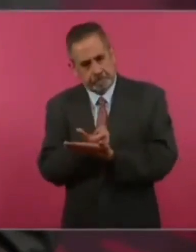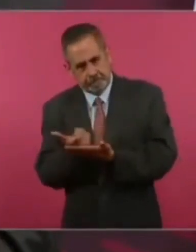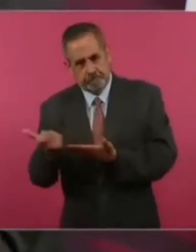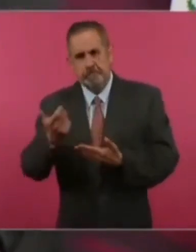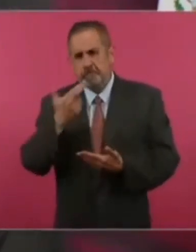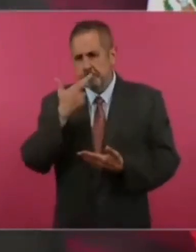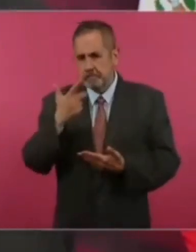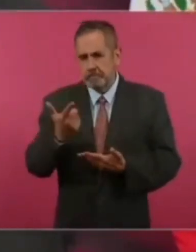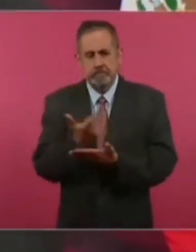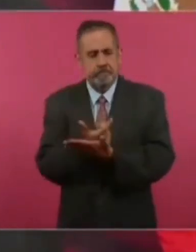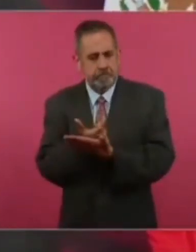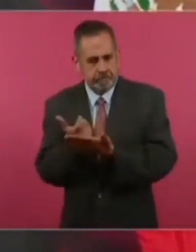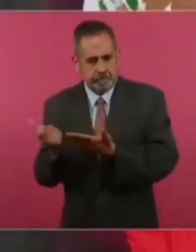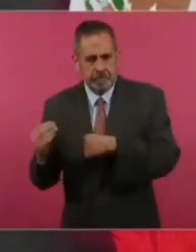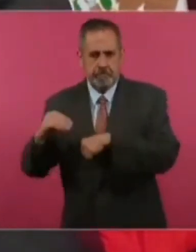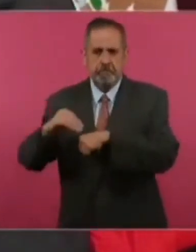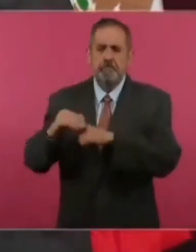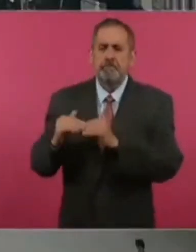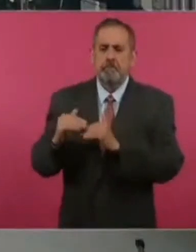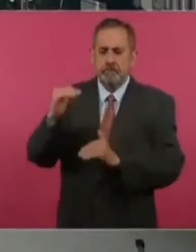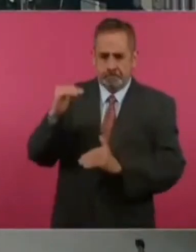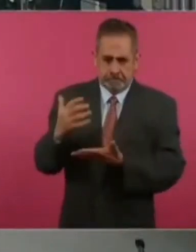aumenta el salario,